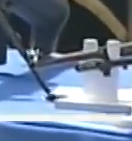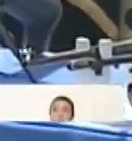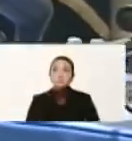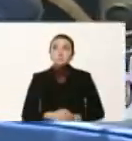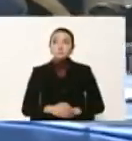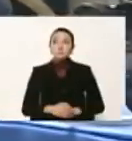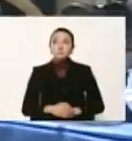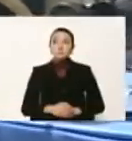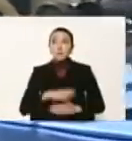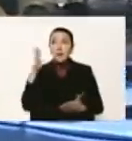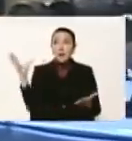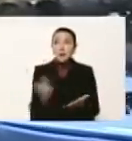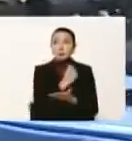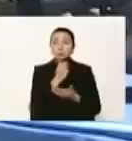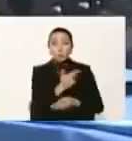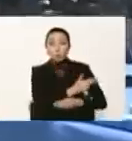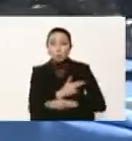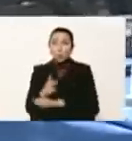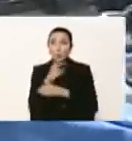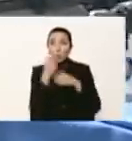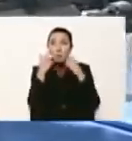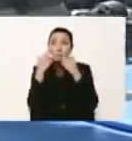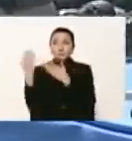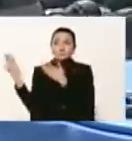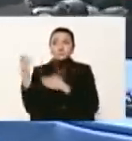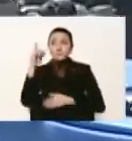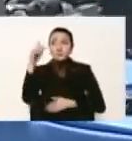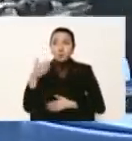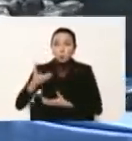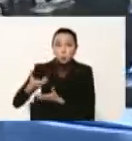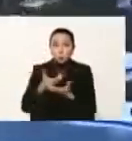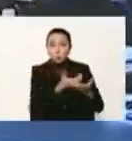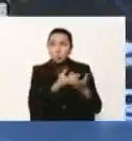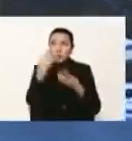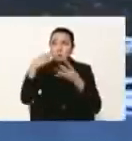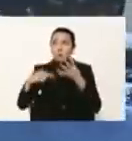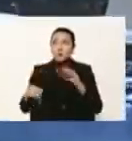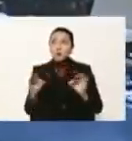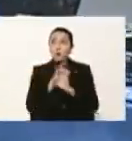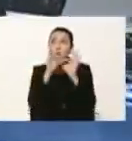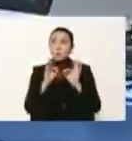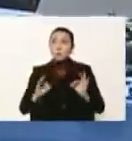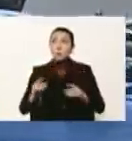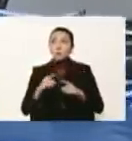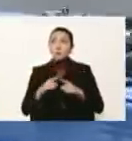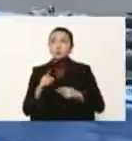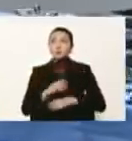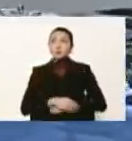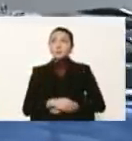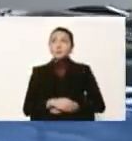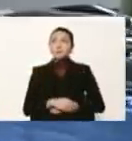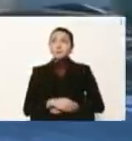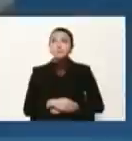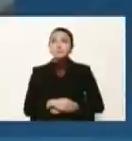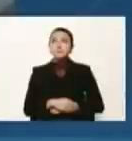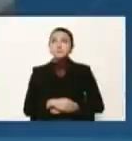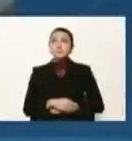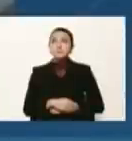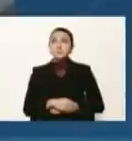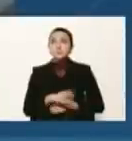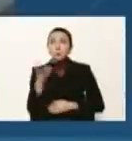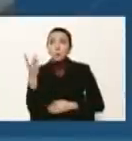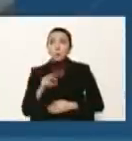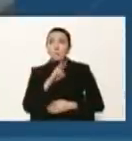países. También fue incautada las granadas de fusiles TRIM, dos granadas de mano M-26. Vamos a